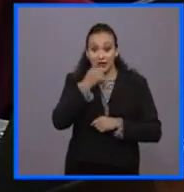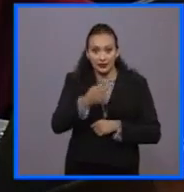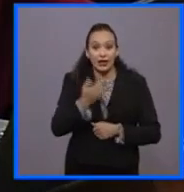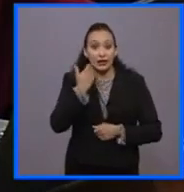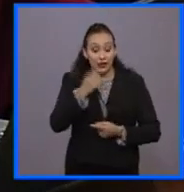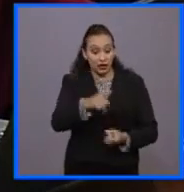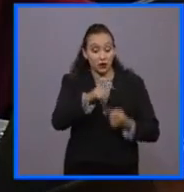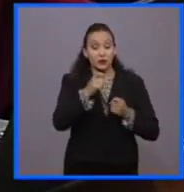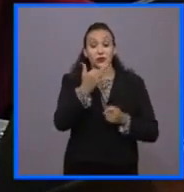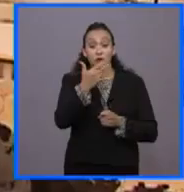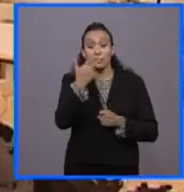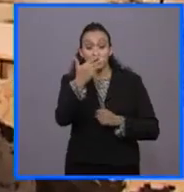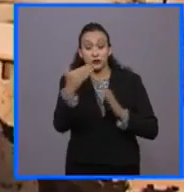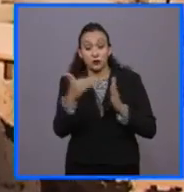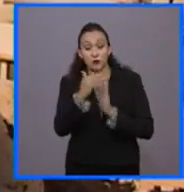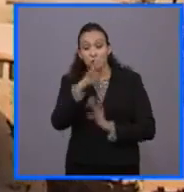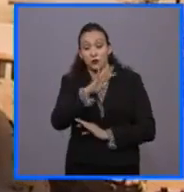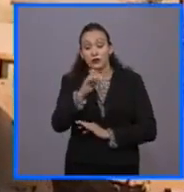por